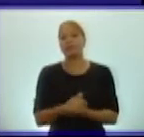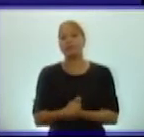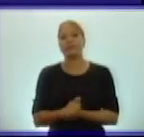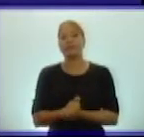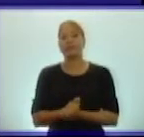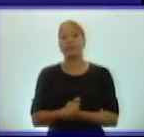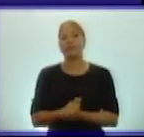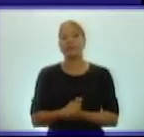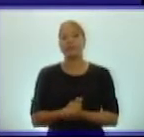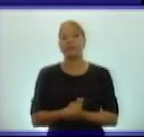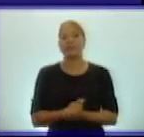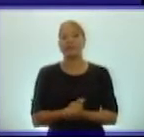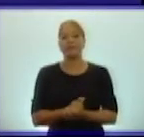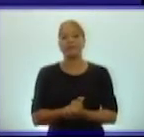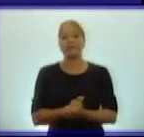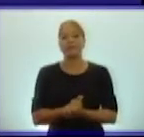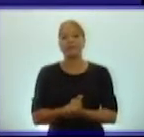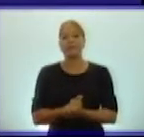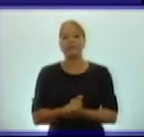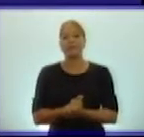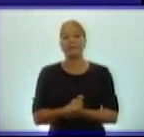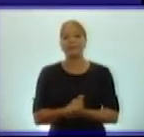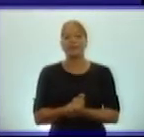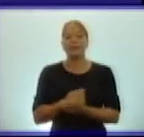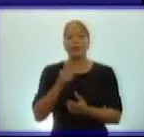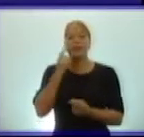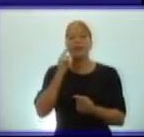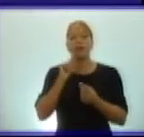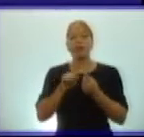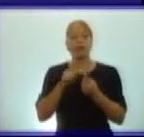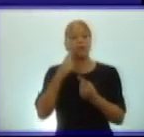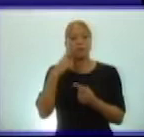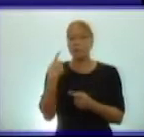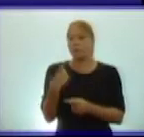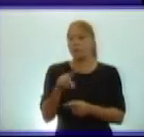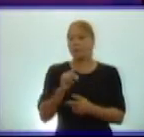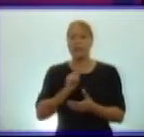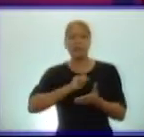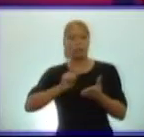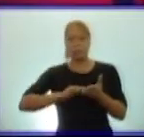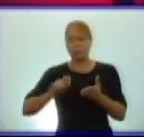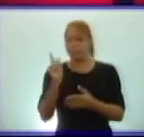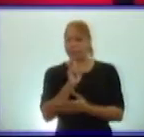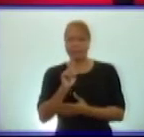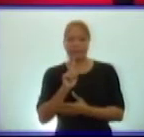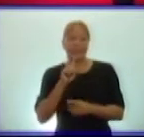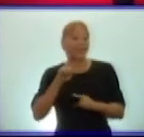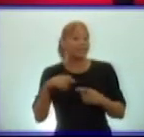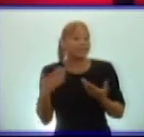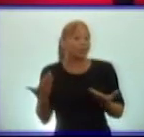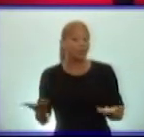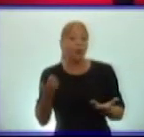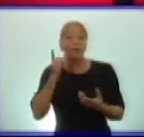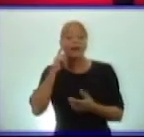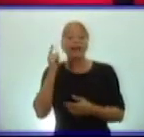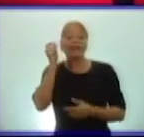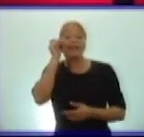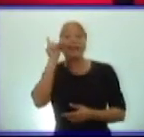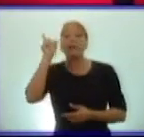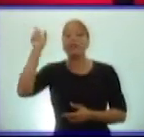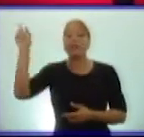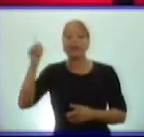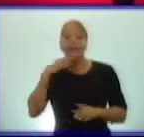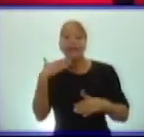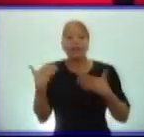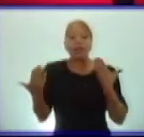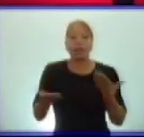orientadas. Desde luego, estos objetivos no es para que usted, estudiante, lo note en su libreta, sino para que tenga idea de qué es